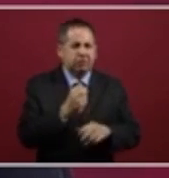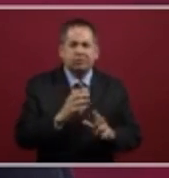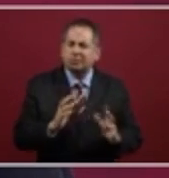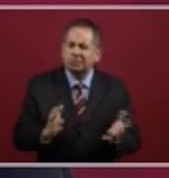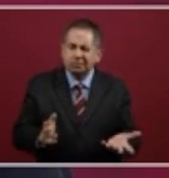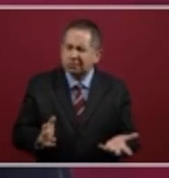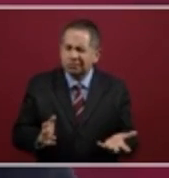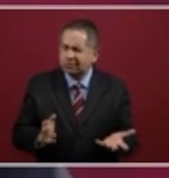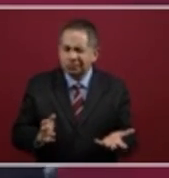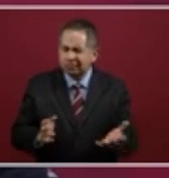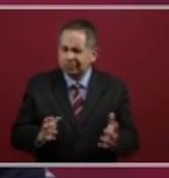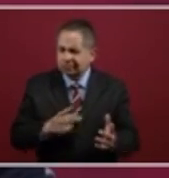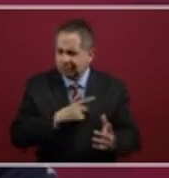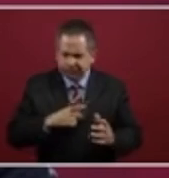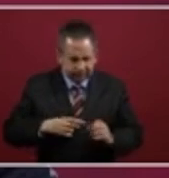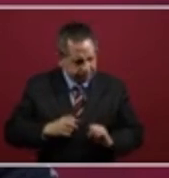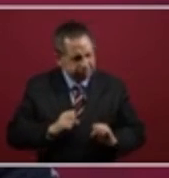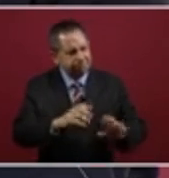tenemos que